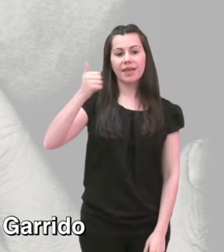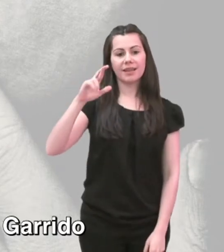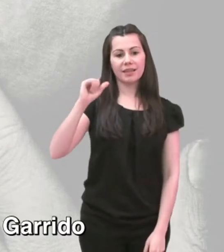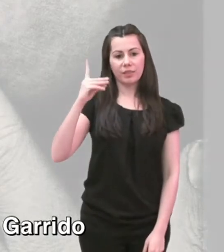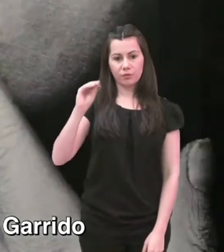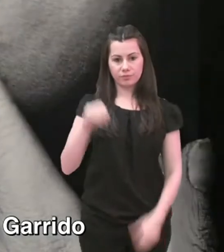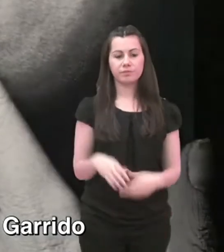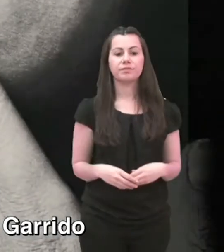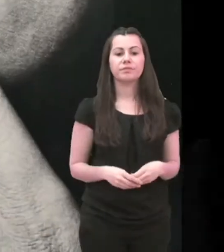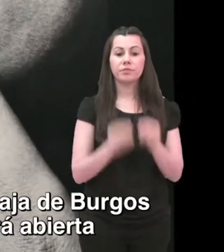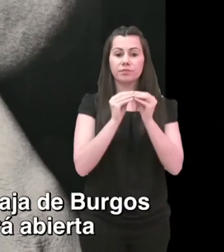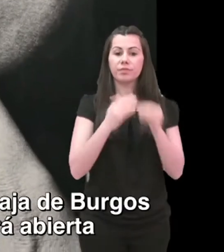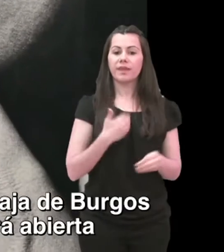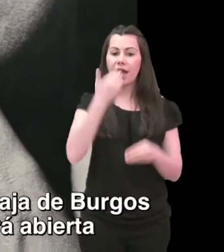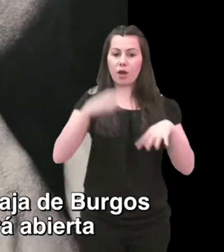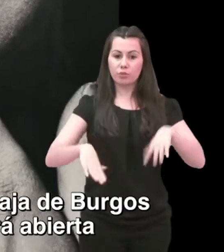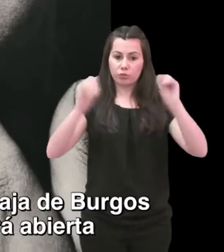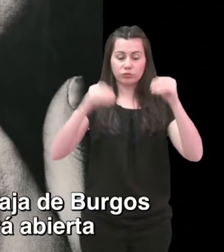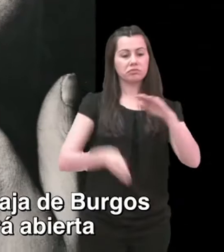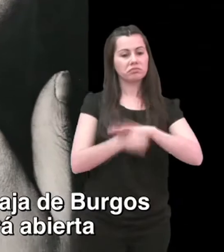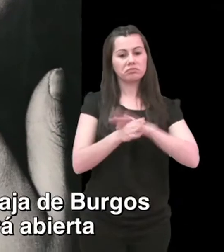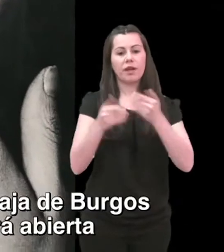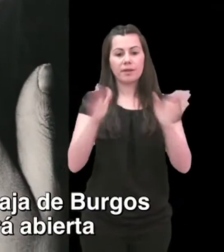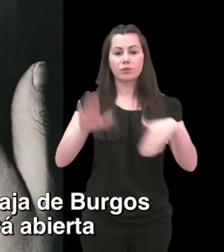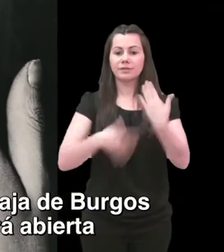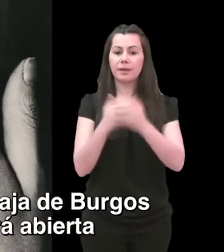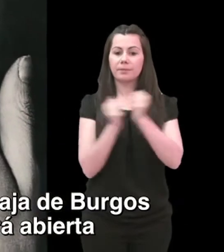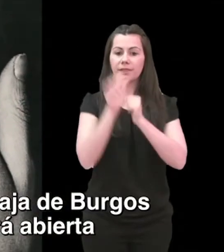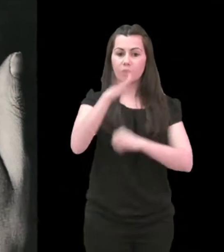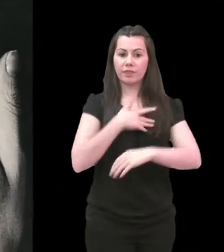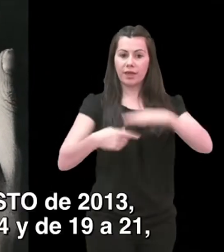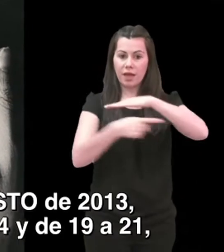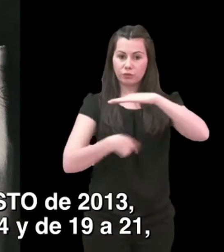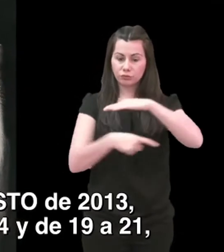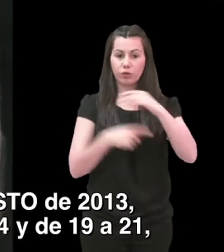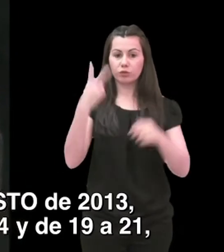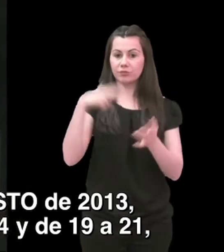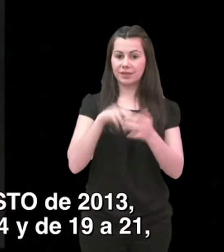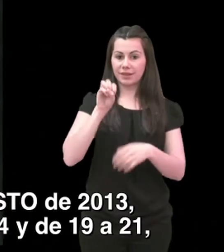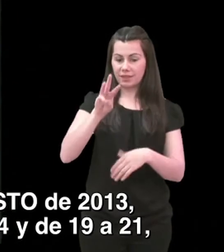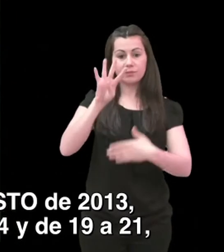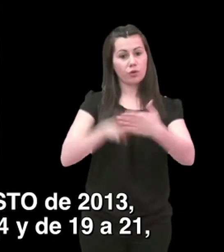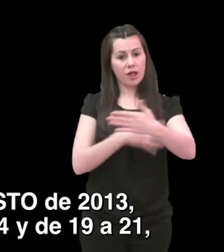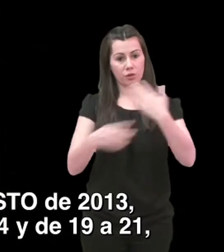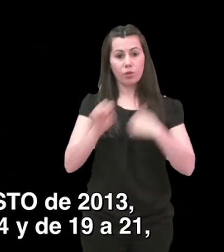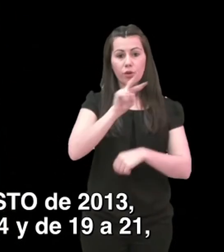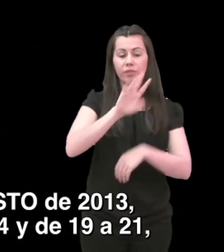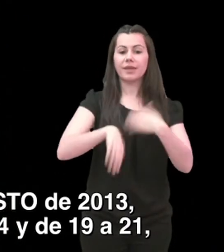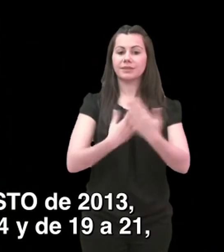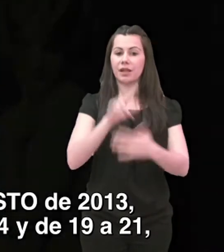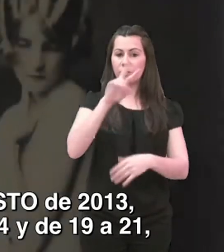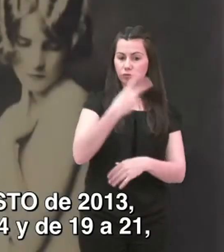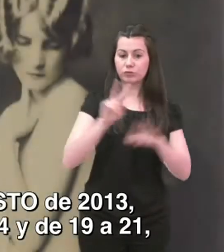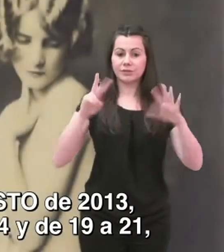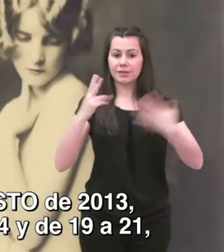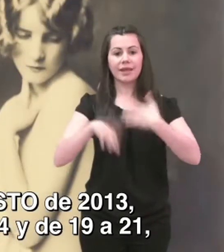Garrido. Una producción de Caja de Burgos que permanecerá abierta hasta el 25 de agosto de 2013, con horario de 12 a 2 y de